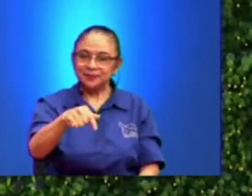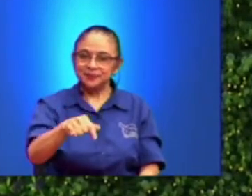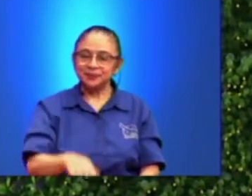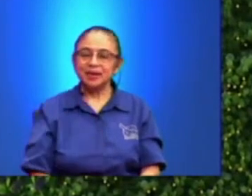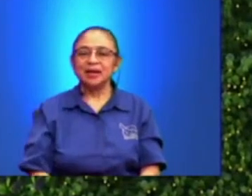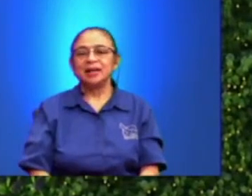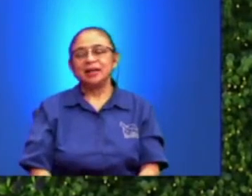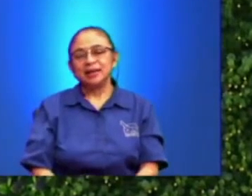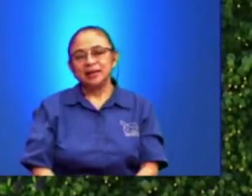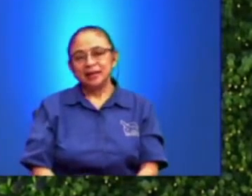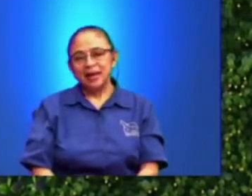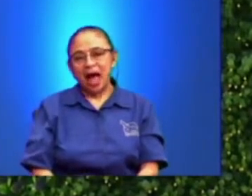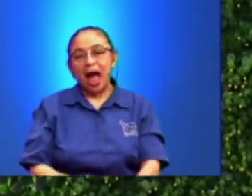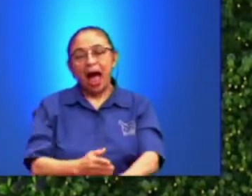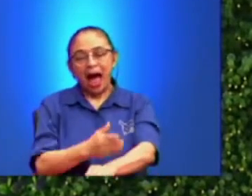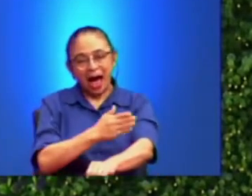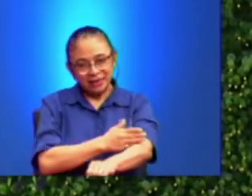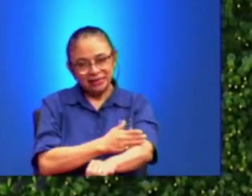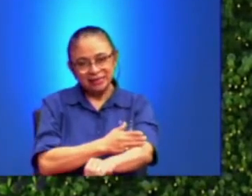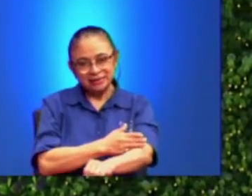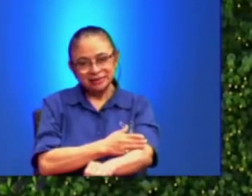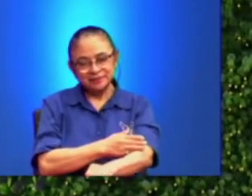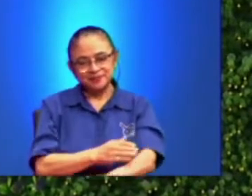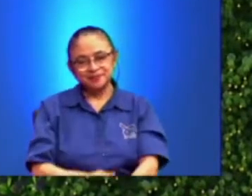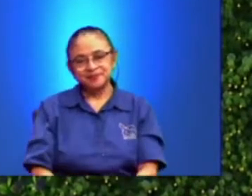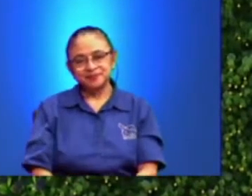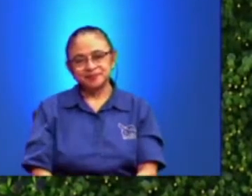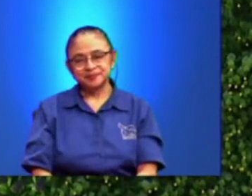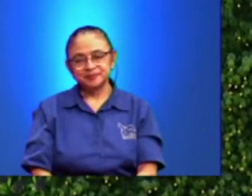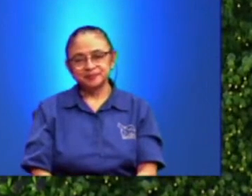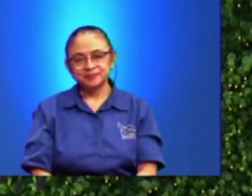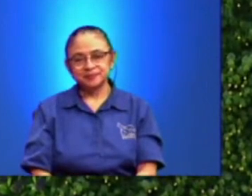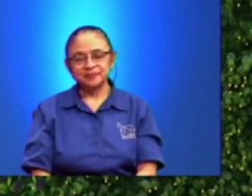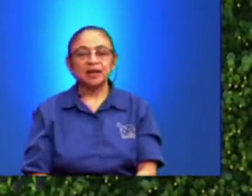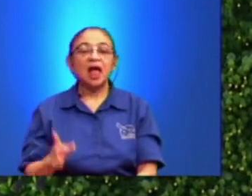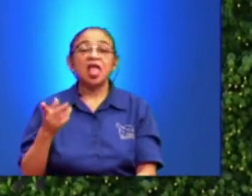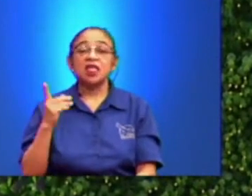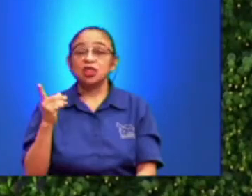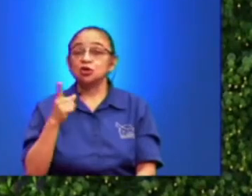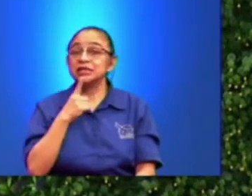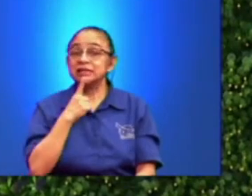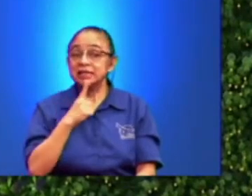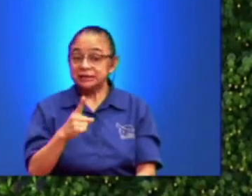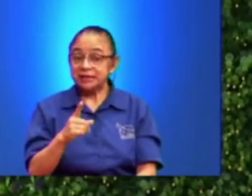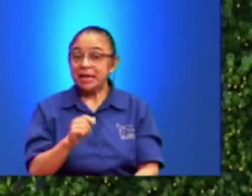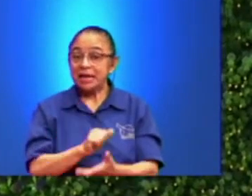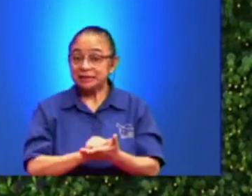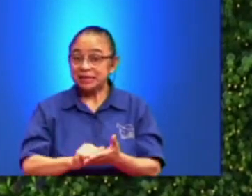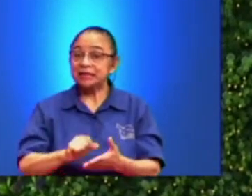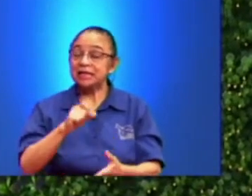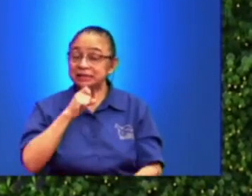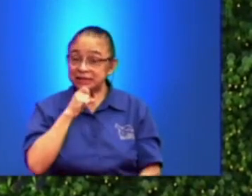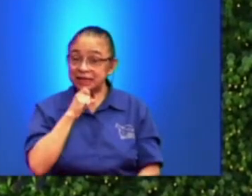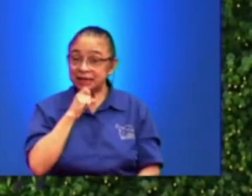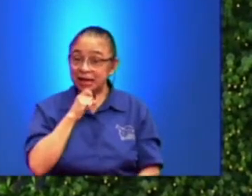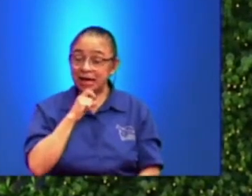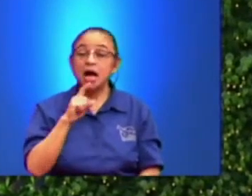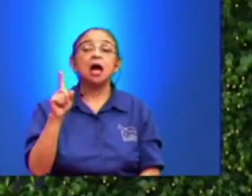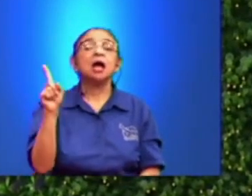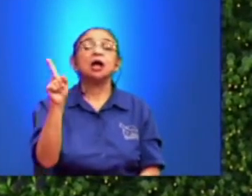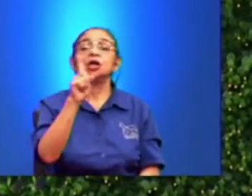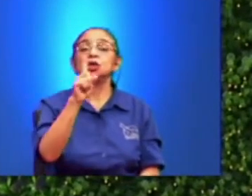en las anteriores oportunidades en donde se mencionaba la santa cena no